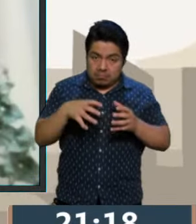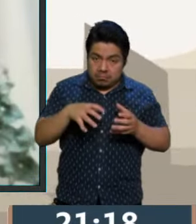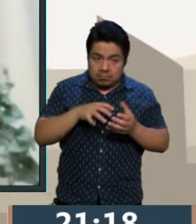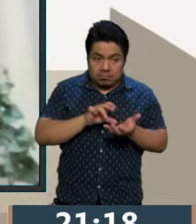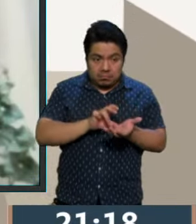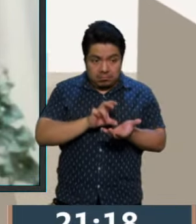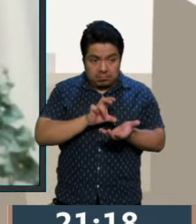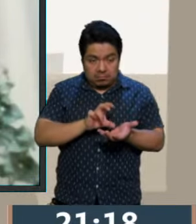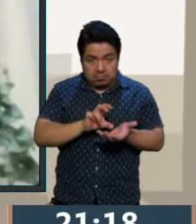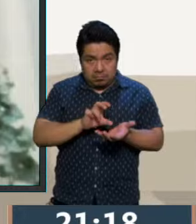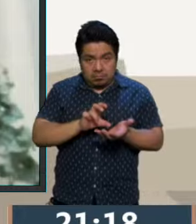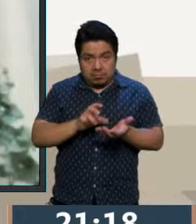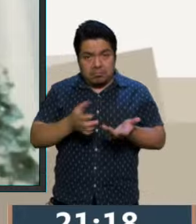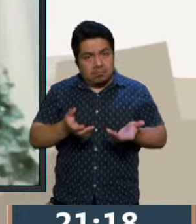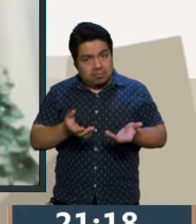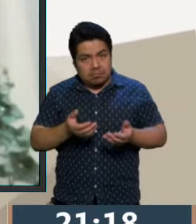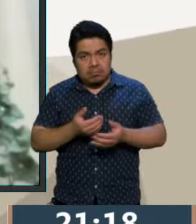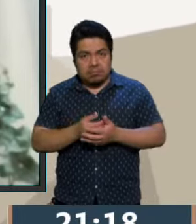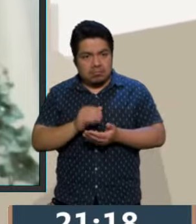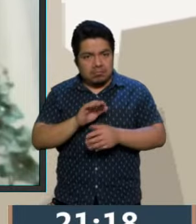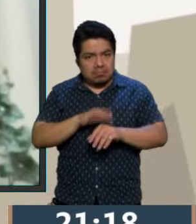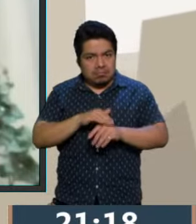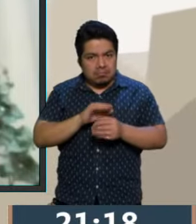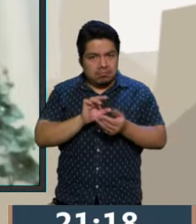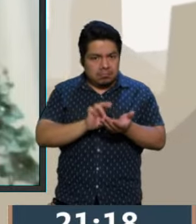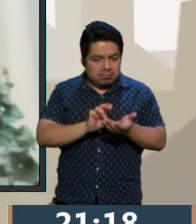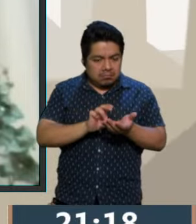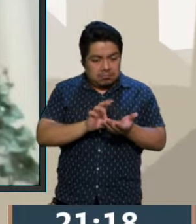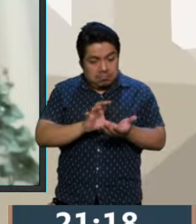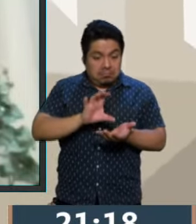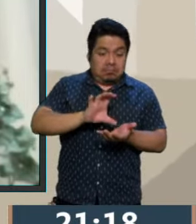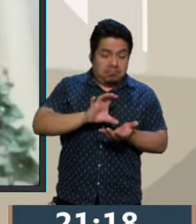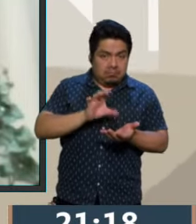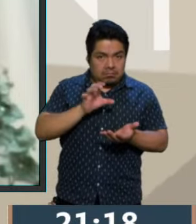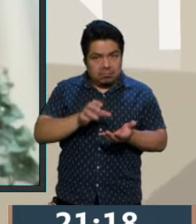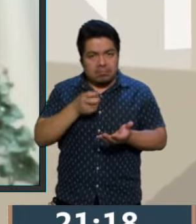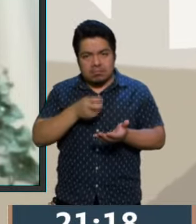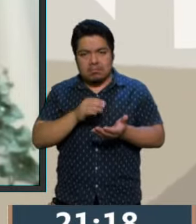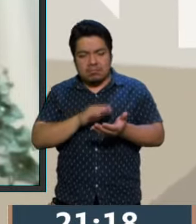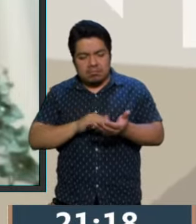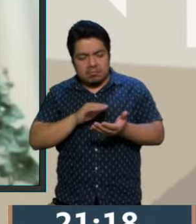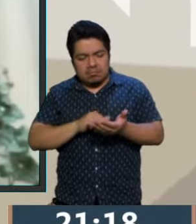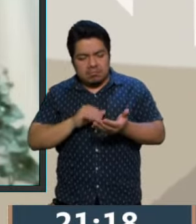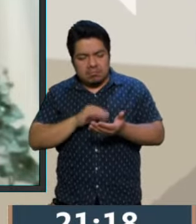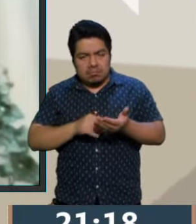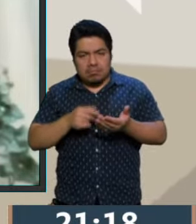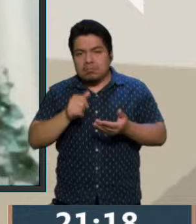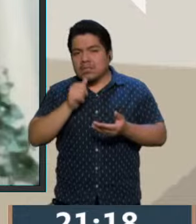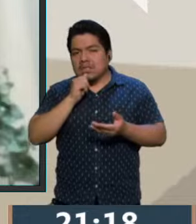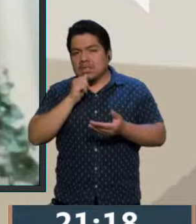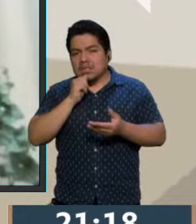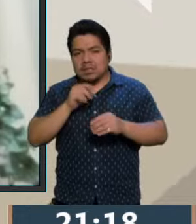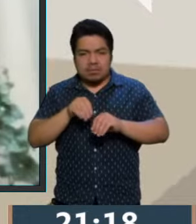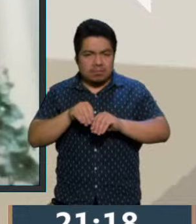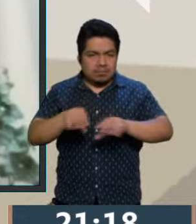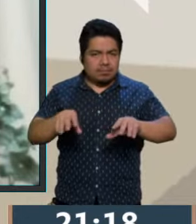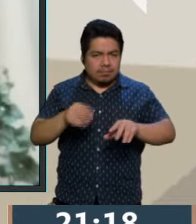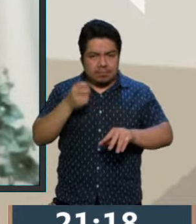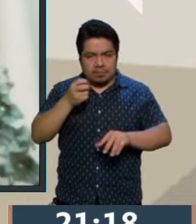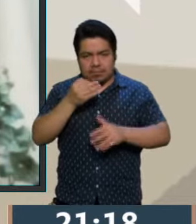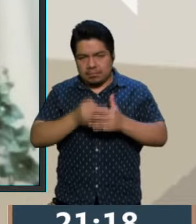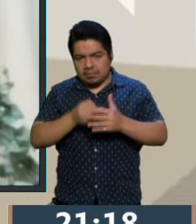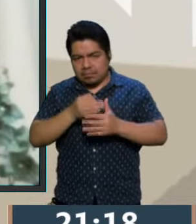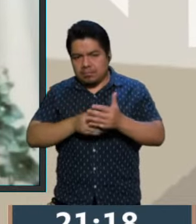incluso de sobresalarios. Eso también se da a conocer en este expediente. Todavía no publico yo